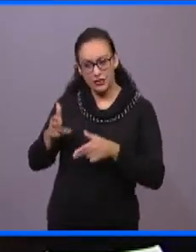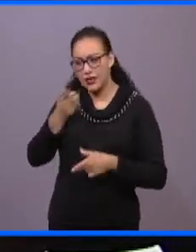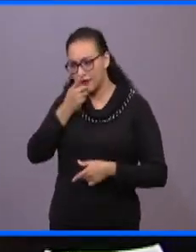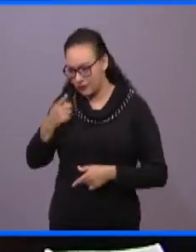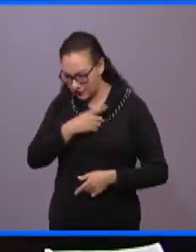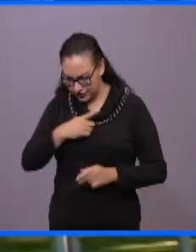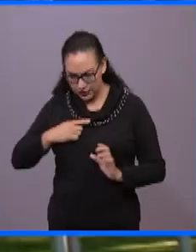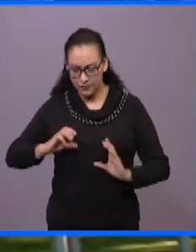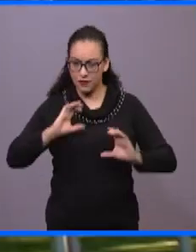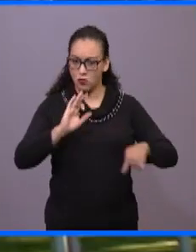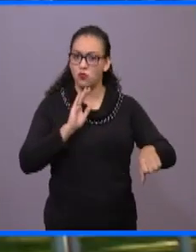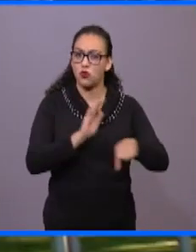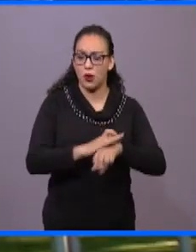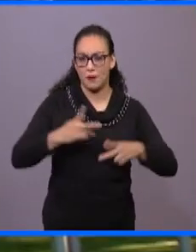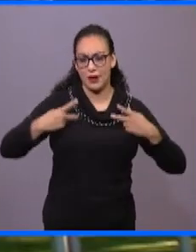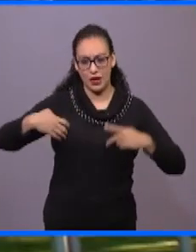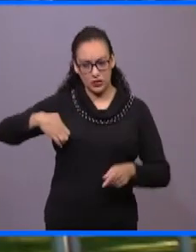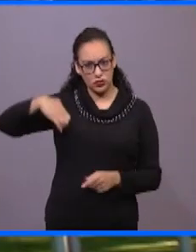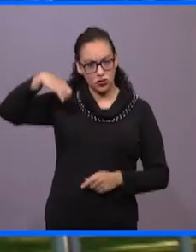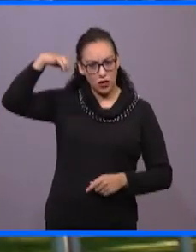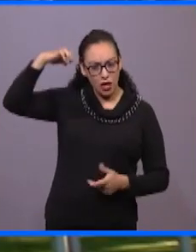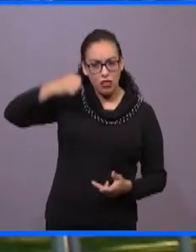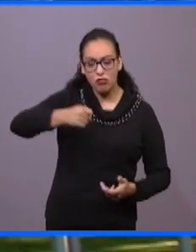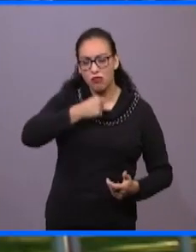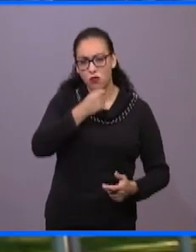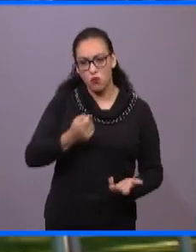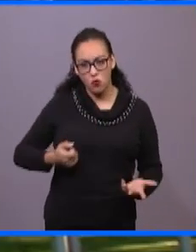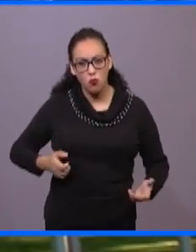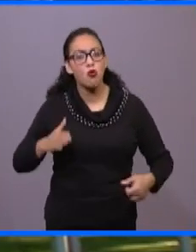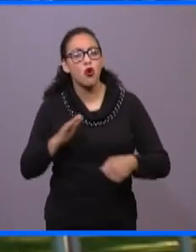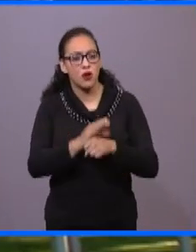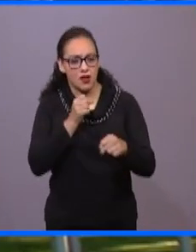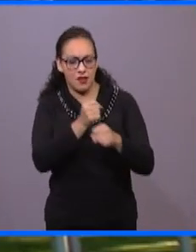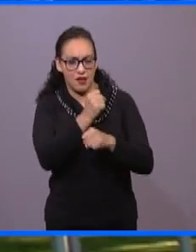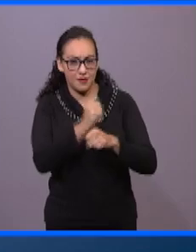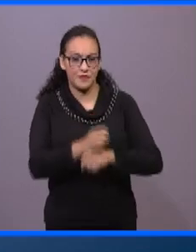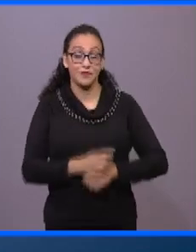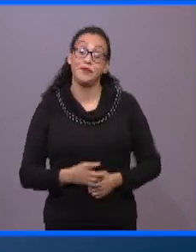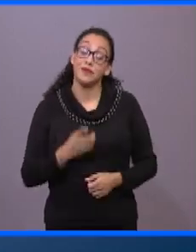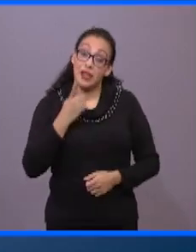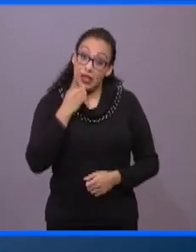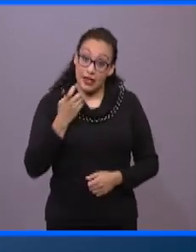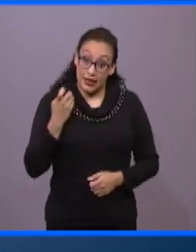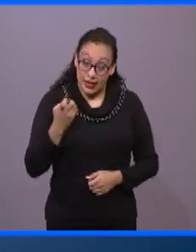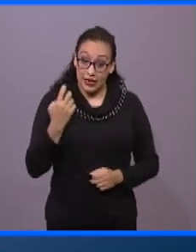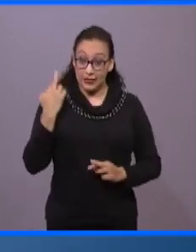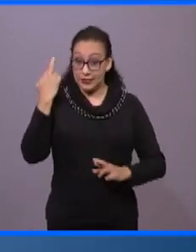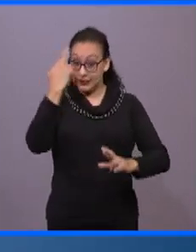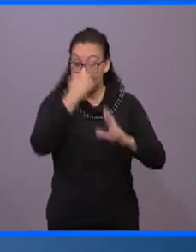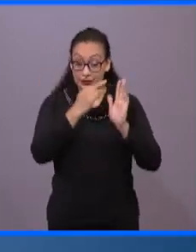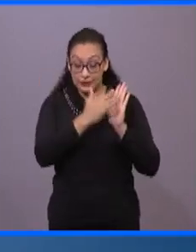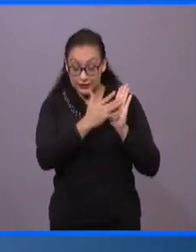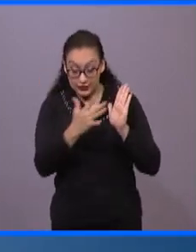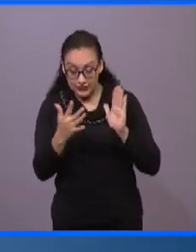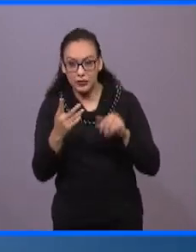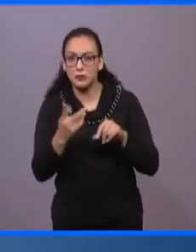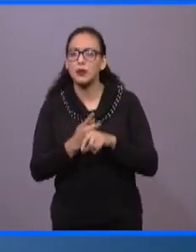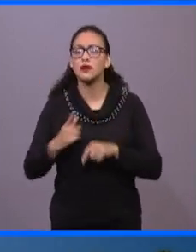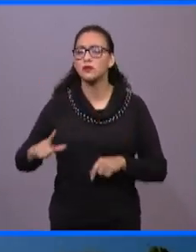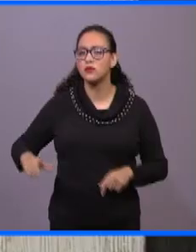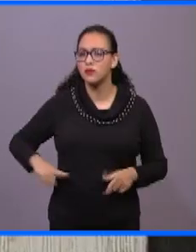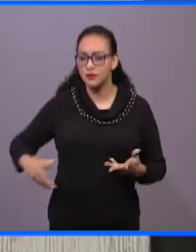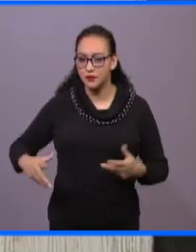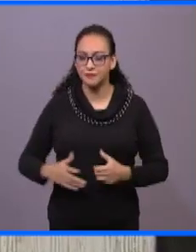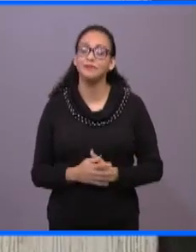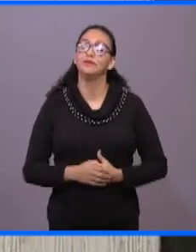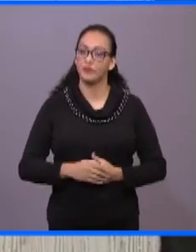medidas ordenadas por el Comité de Naciones Unidas contra la Tortura. La sala reiteró que la ratificación de instrumentos internacionales por el Estado mexicano